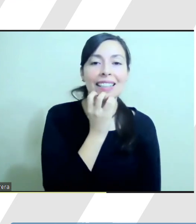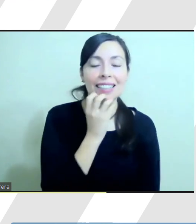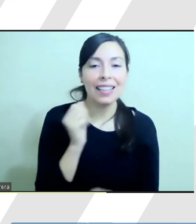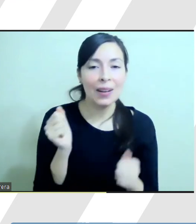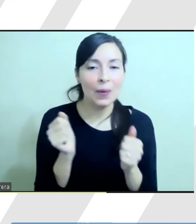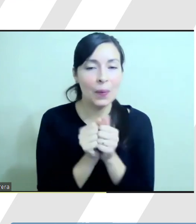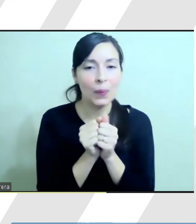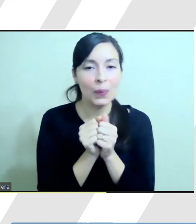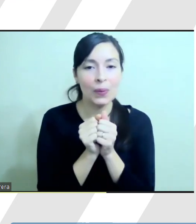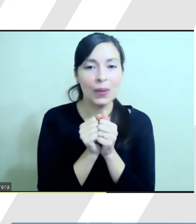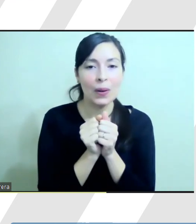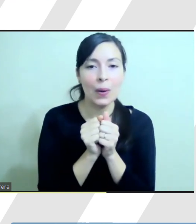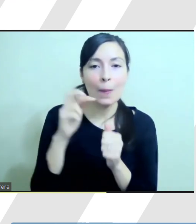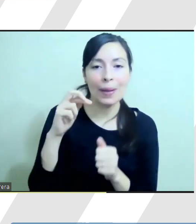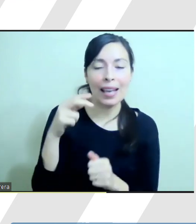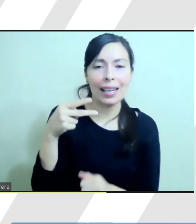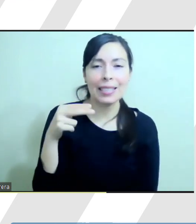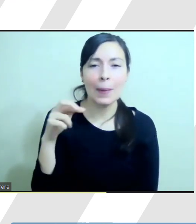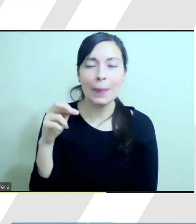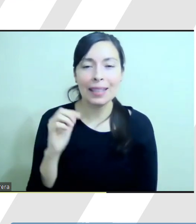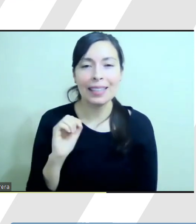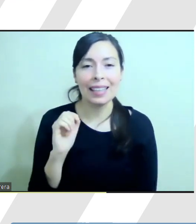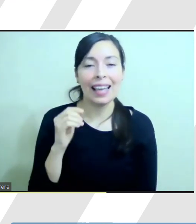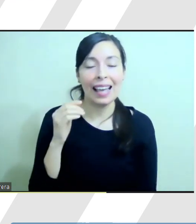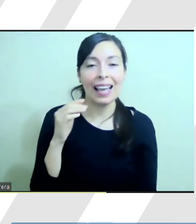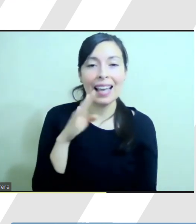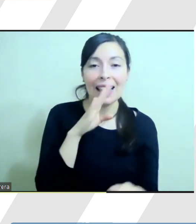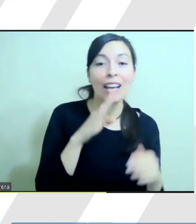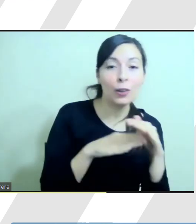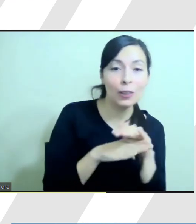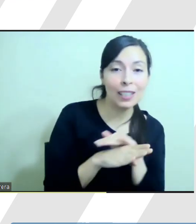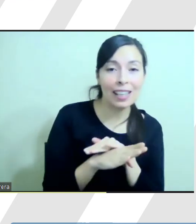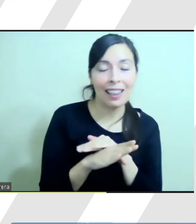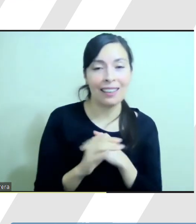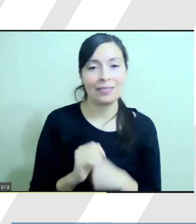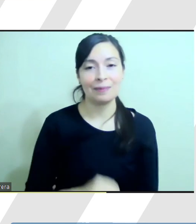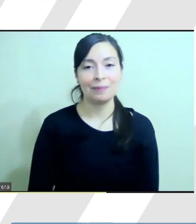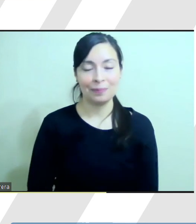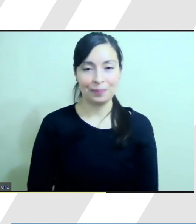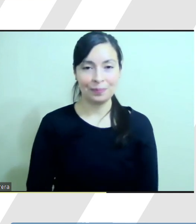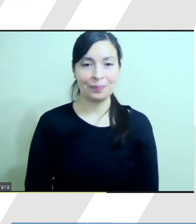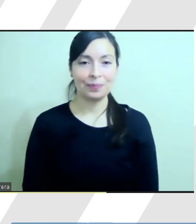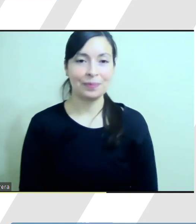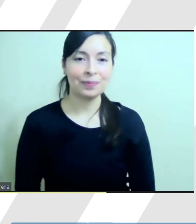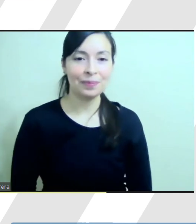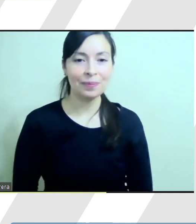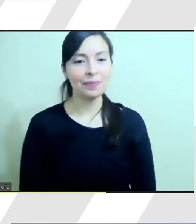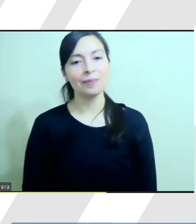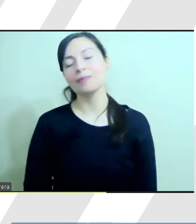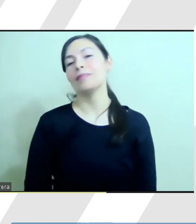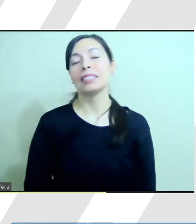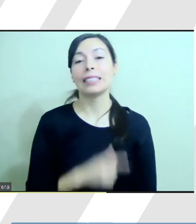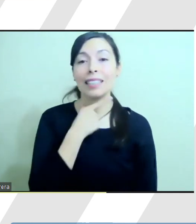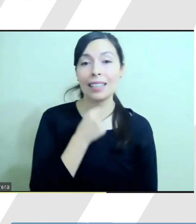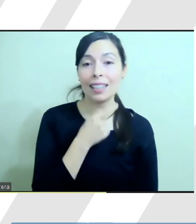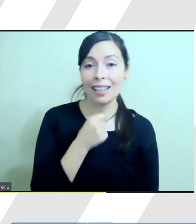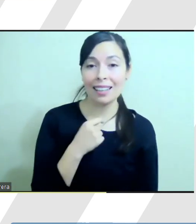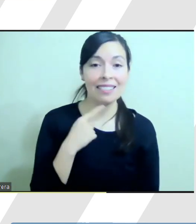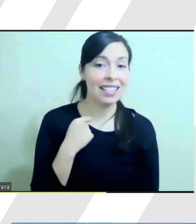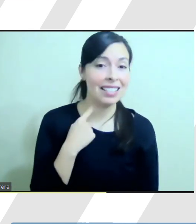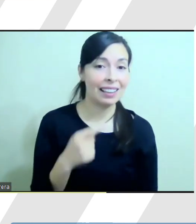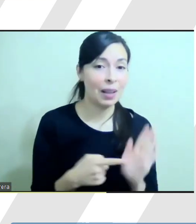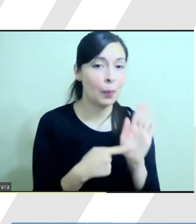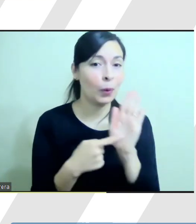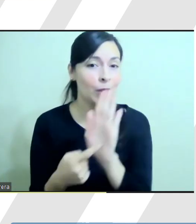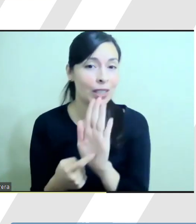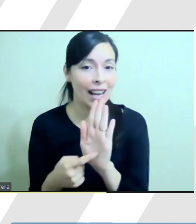de BHP Escondida. Si quieren mostrarle esta charla, les pareció interesante, quieren mostrársela